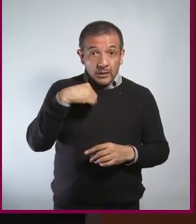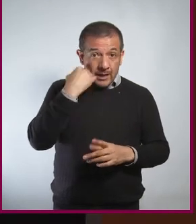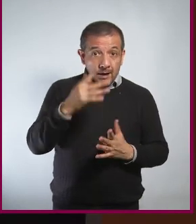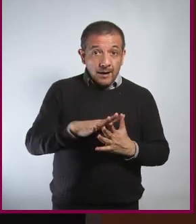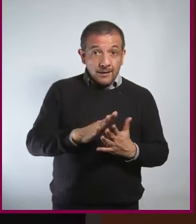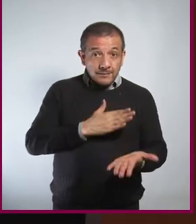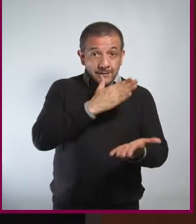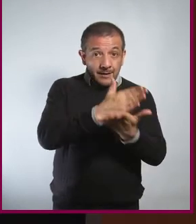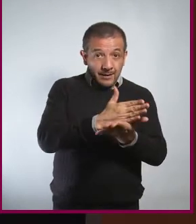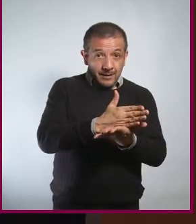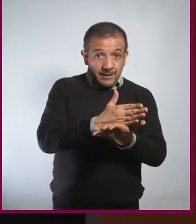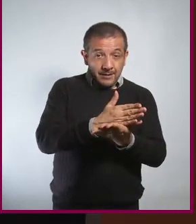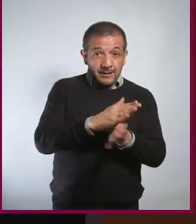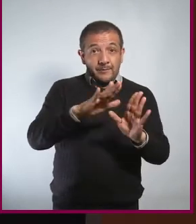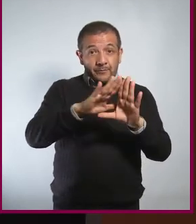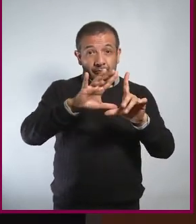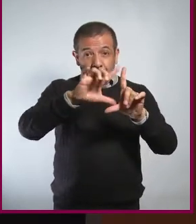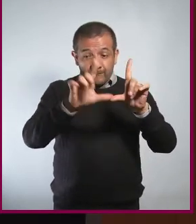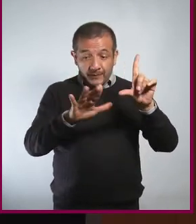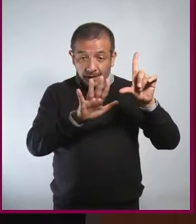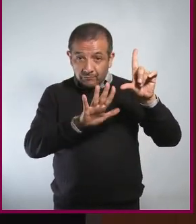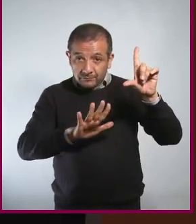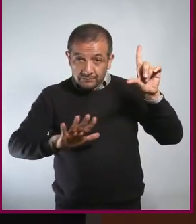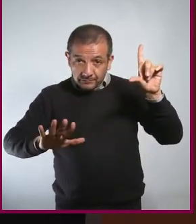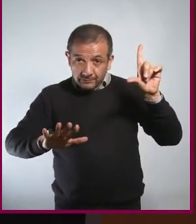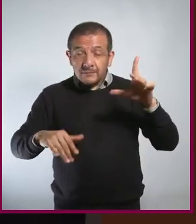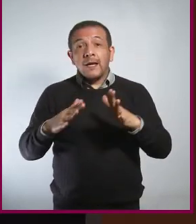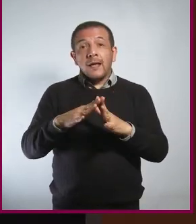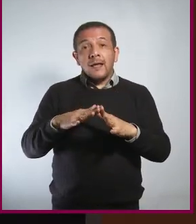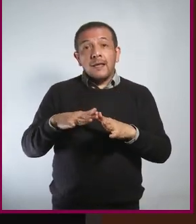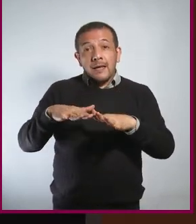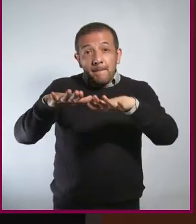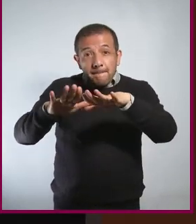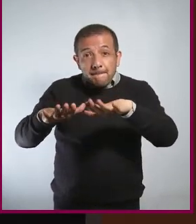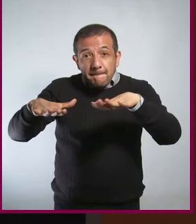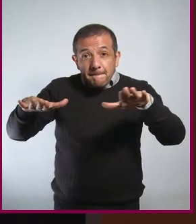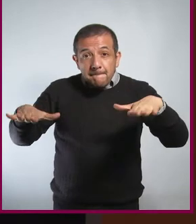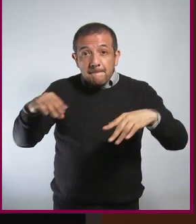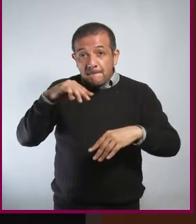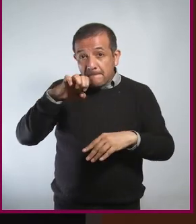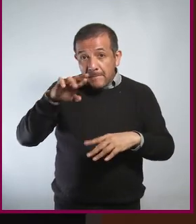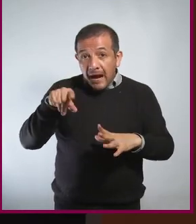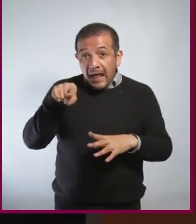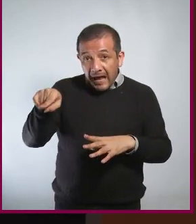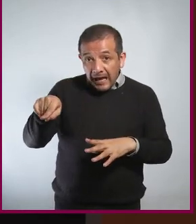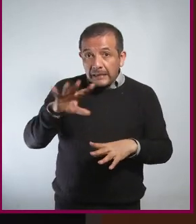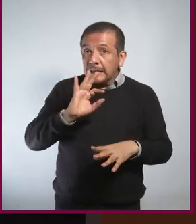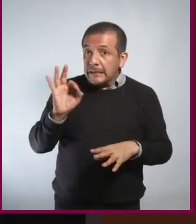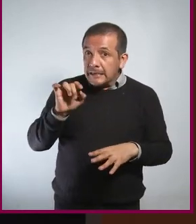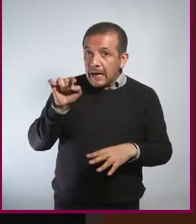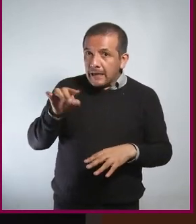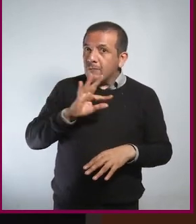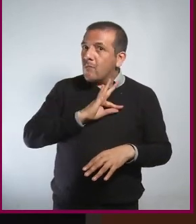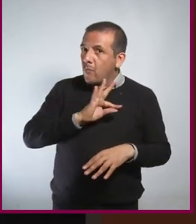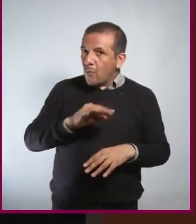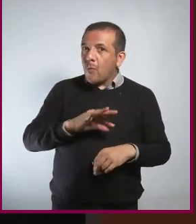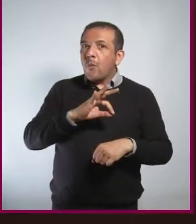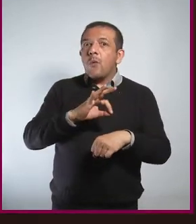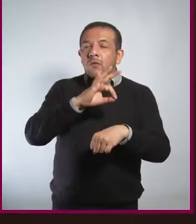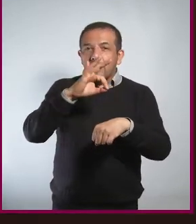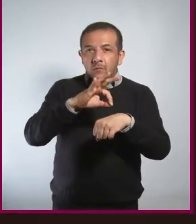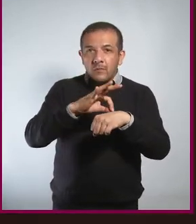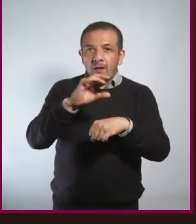viajar a zonas bajas, a no tanta altura sobre el nivel del mar, entonces es probable que en esa zona pudiese encontrar